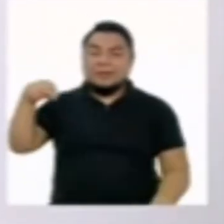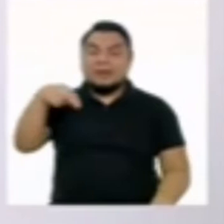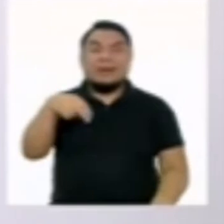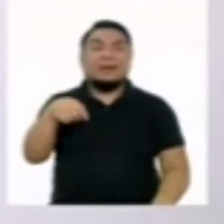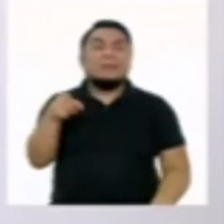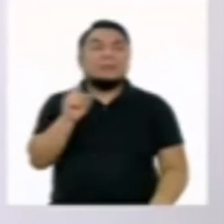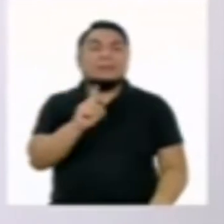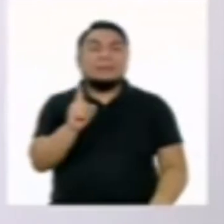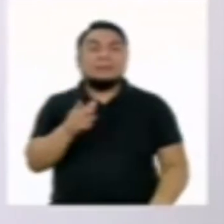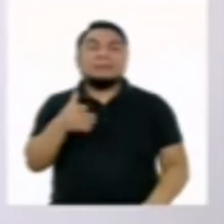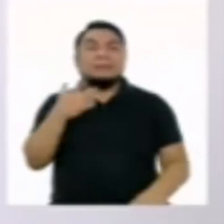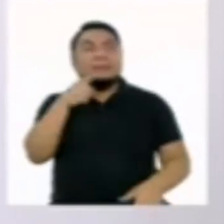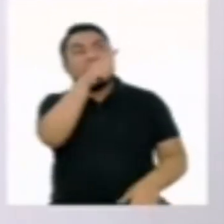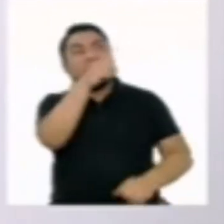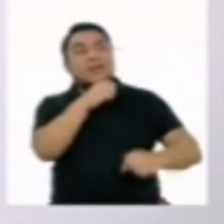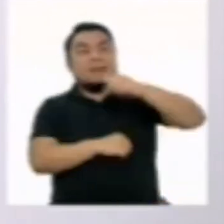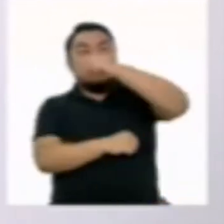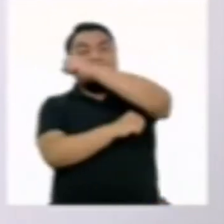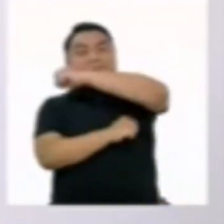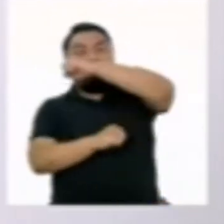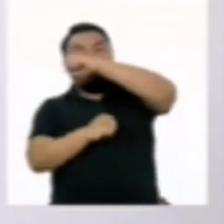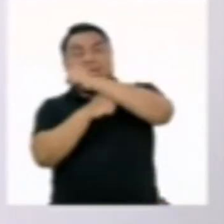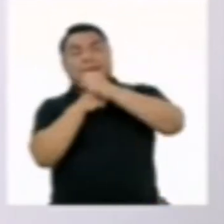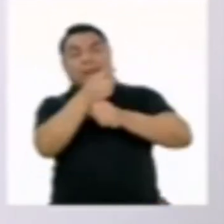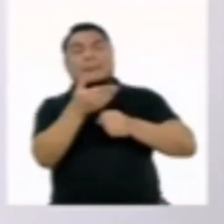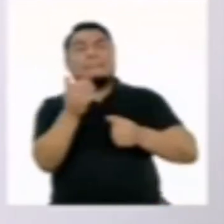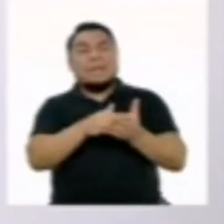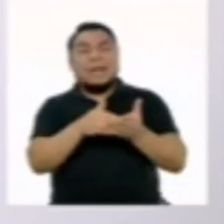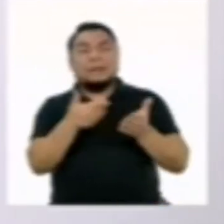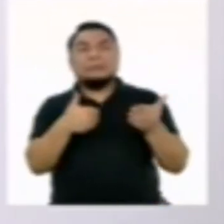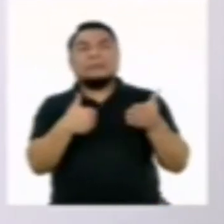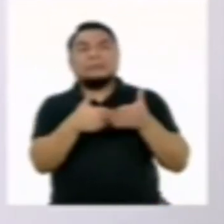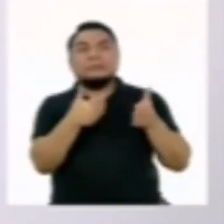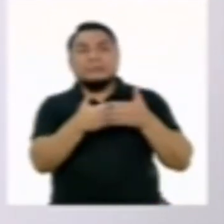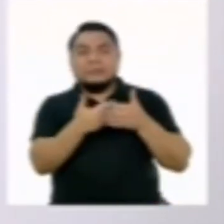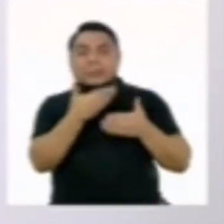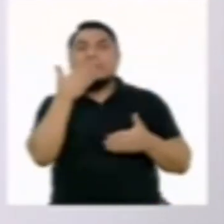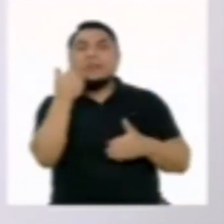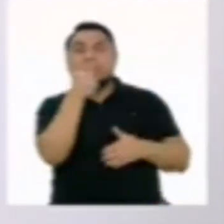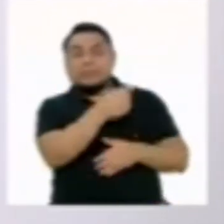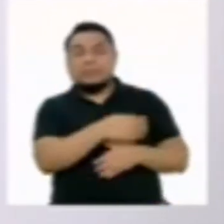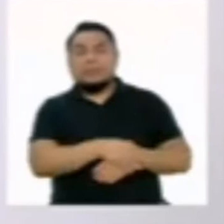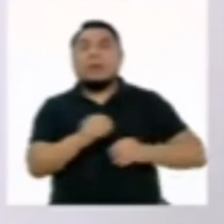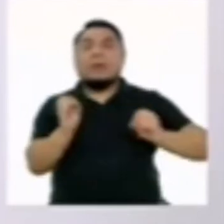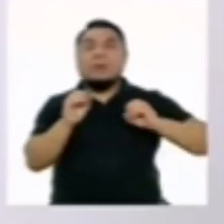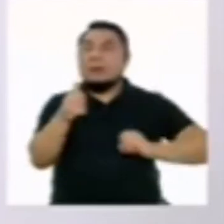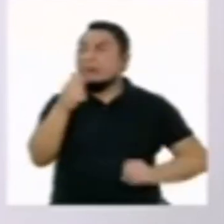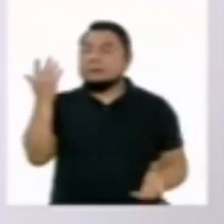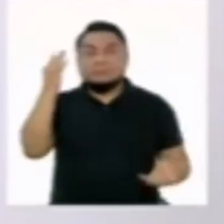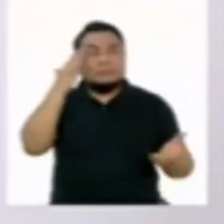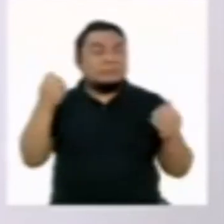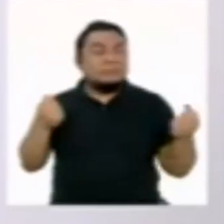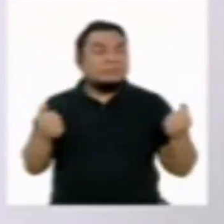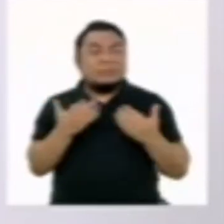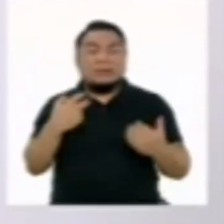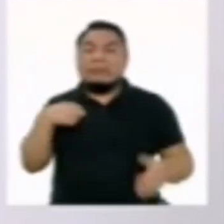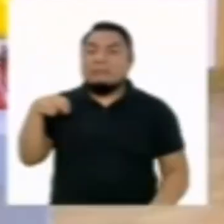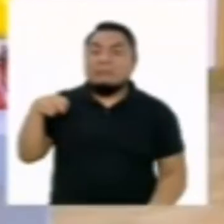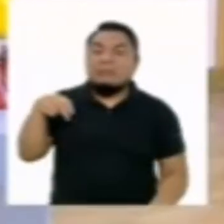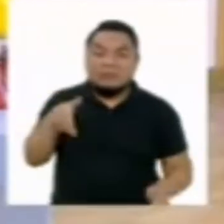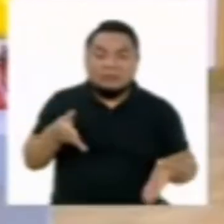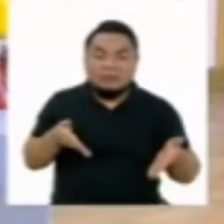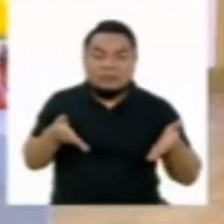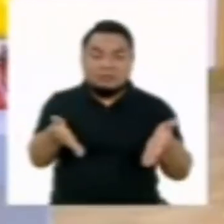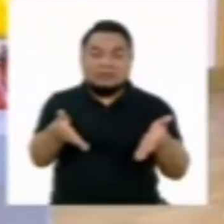la pista cuando hay un puente peatonal mucho más seguro a pocos metros? O cruzando impacientes donde no hay un camino de